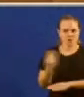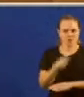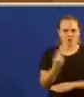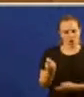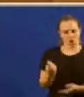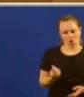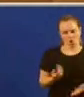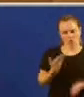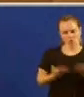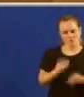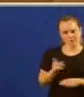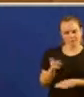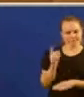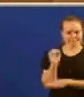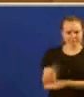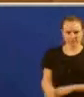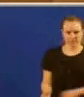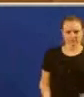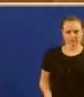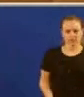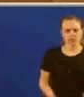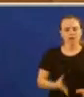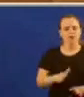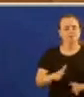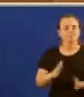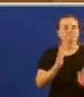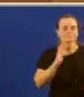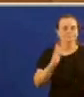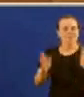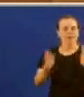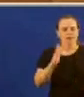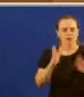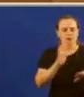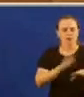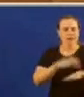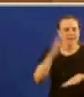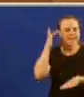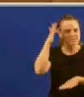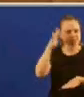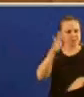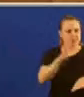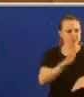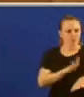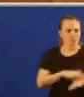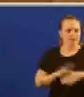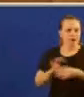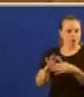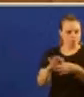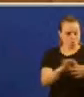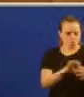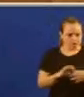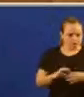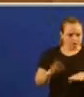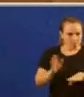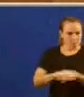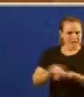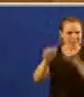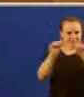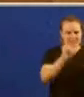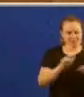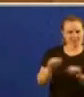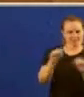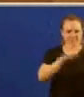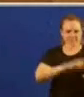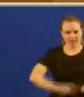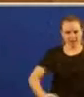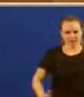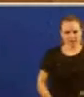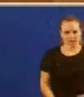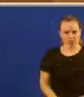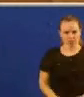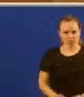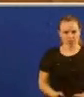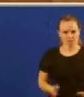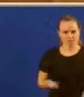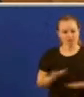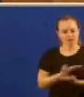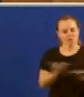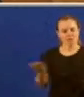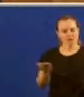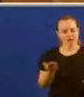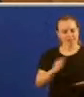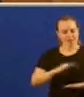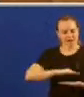Son tempos de cultivar a esperanza, a unidade en defensa dos intereses de Galiza e a confianza nas nosas propias